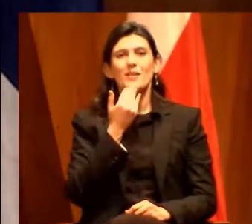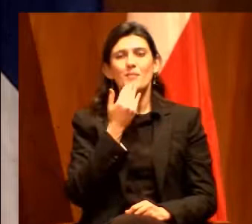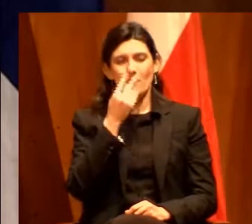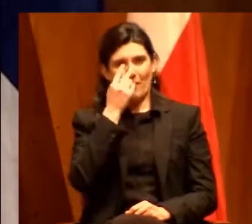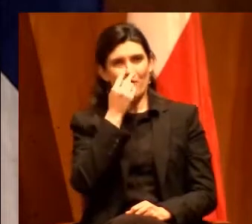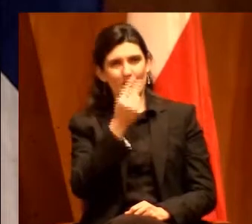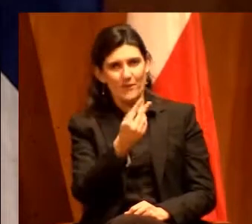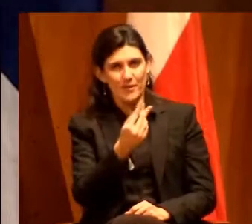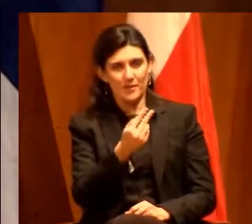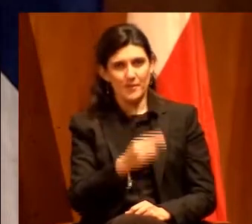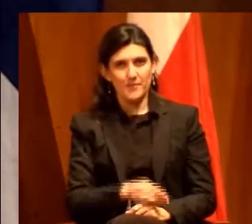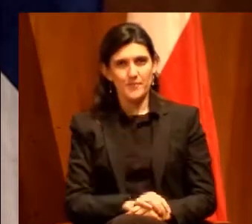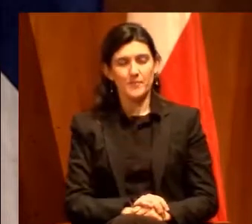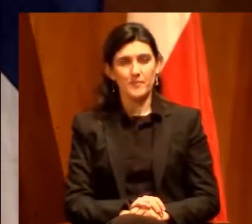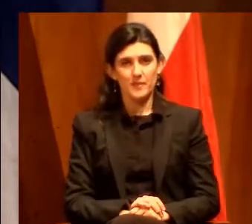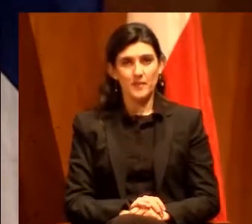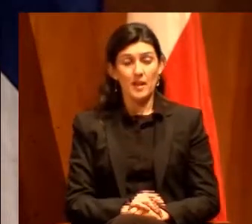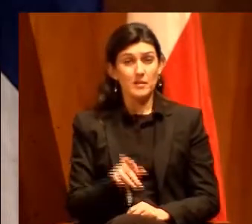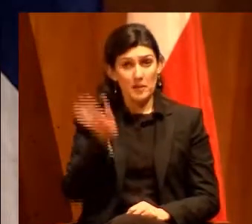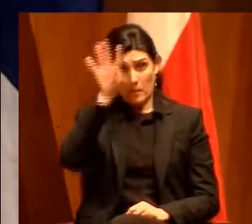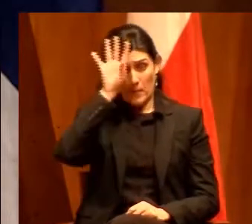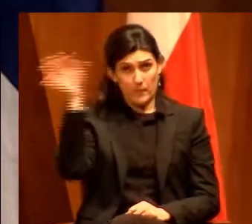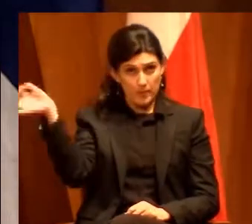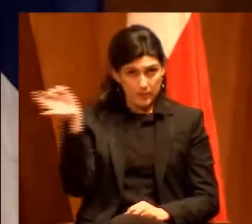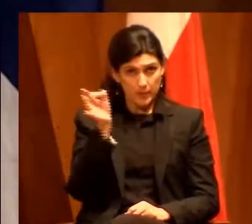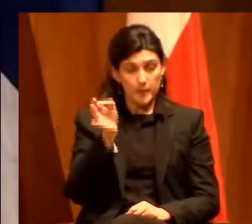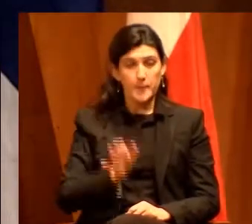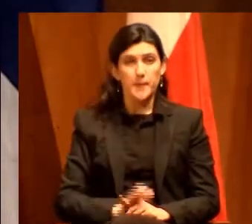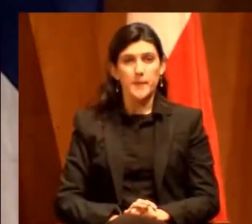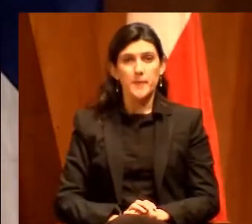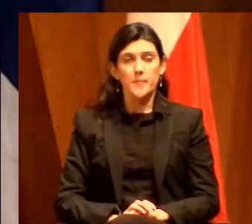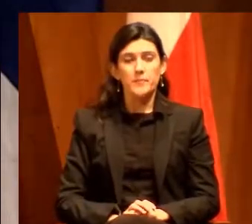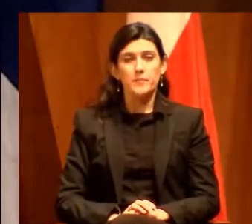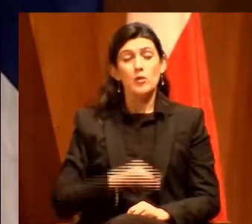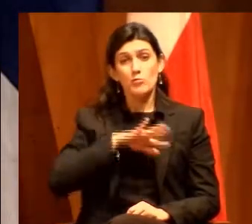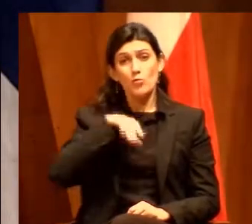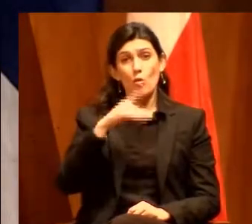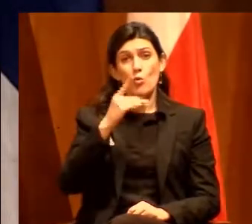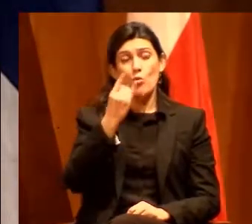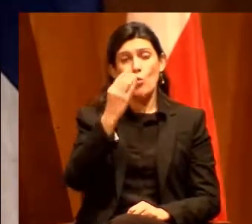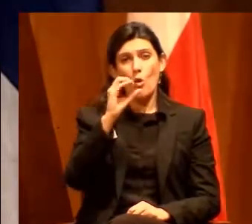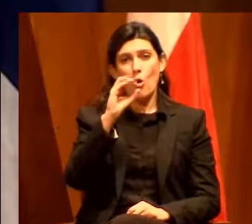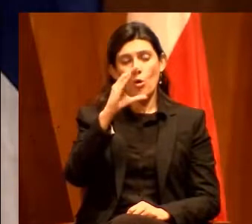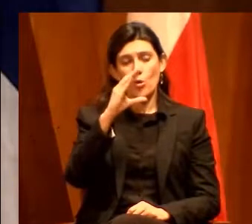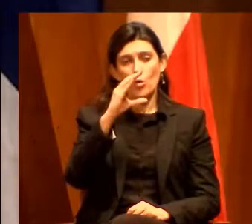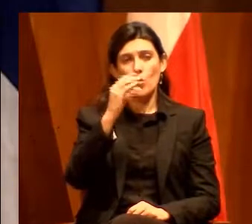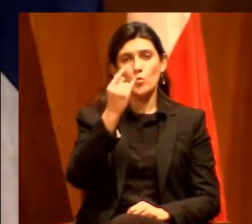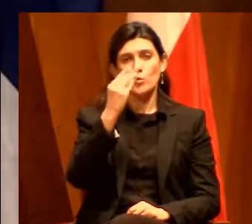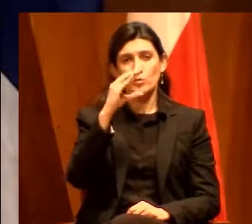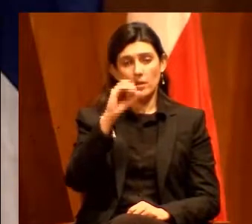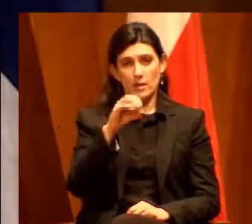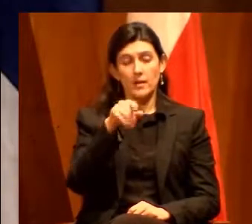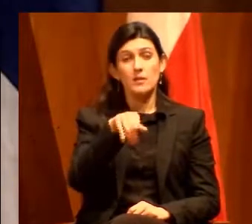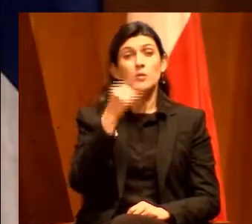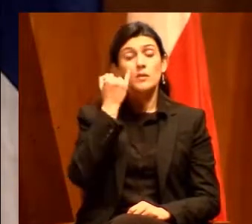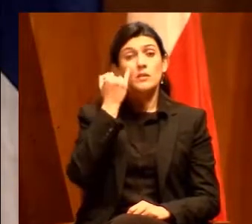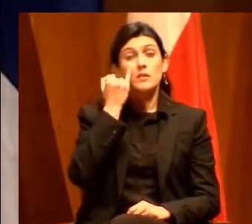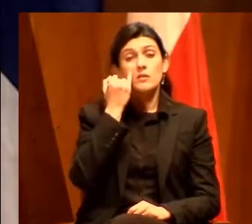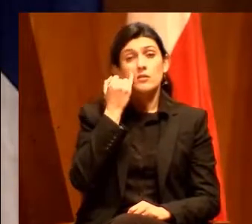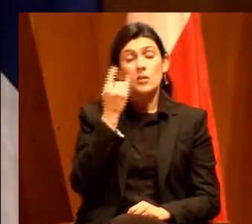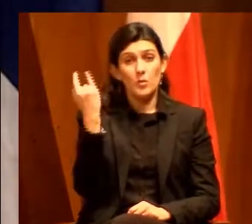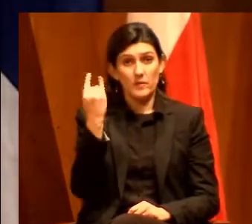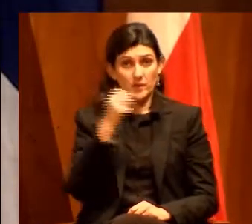testimoniados. Palabras del Papa. En Duocuse, una institución de la Universidad Católica y de la